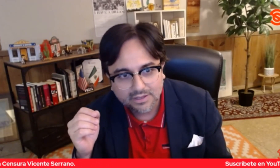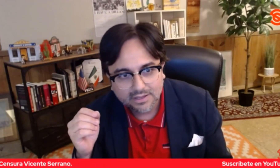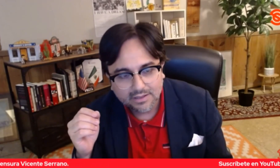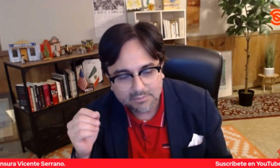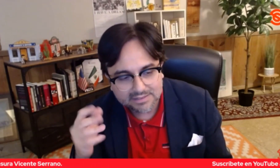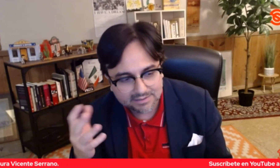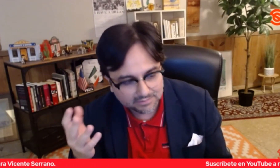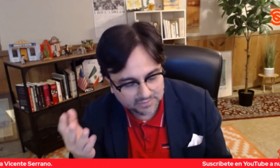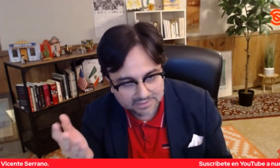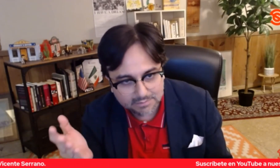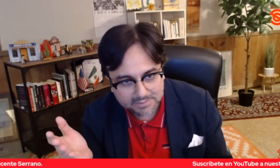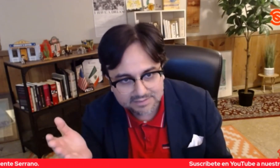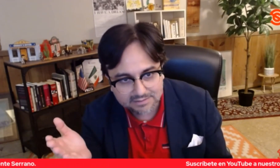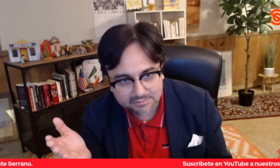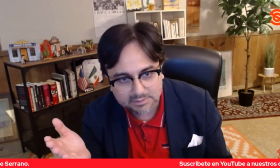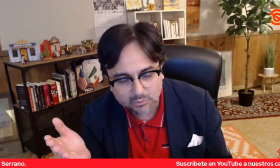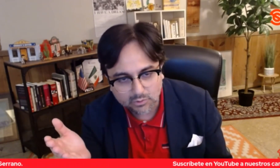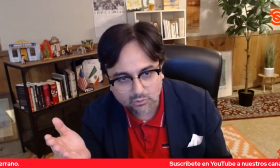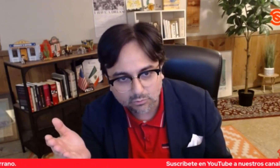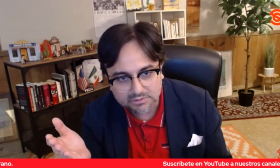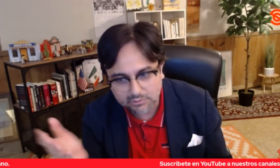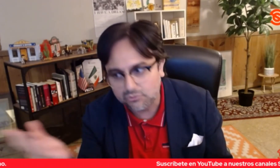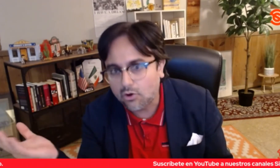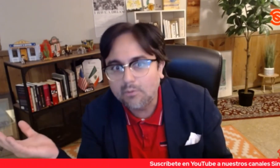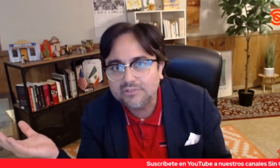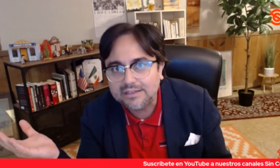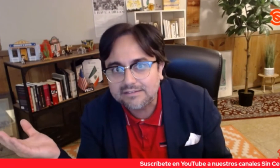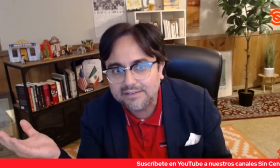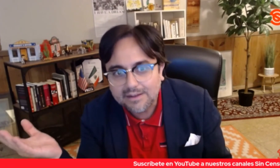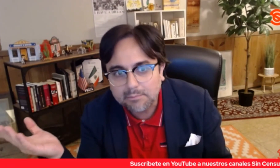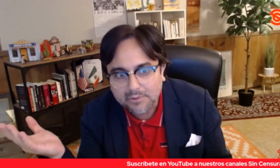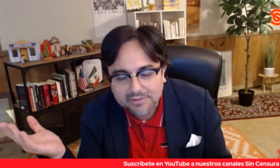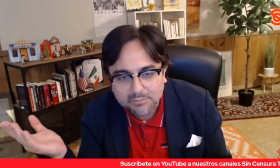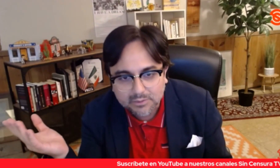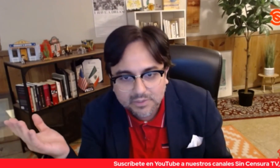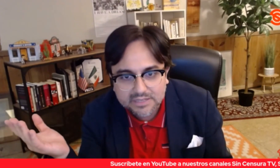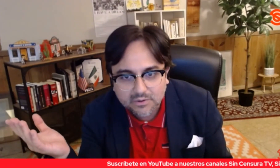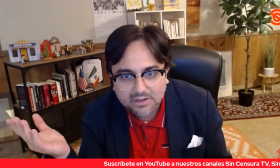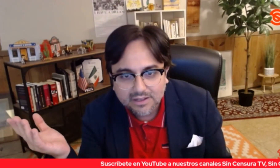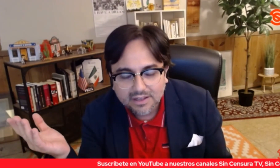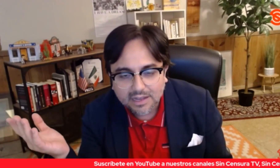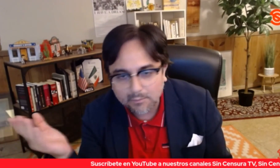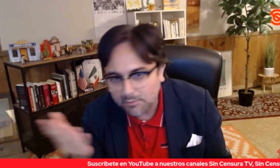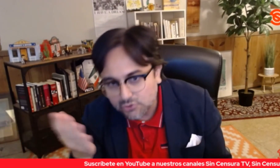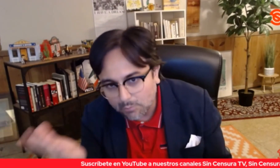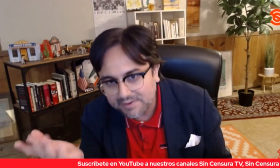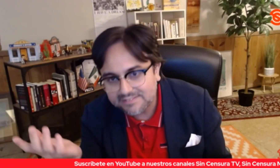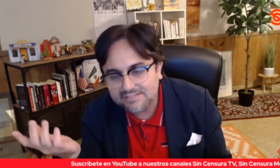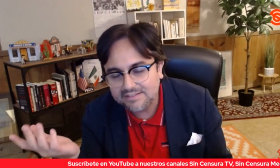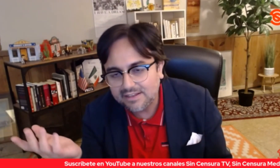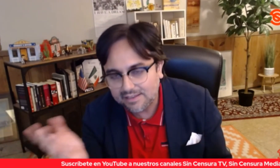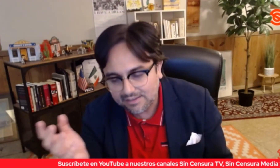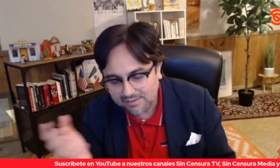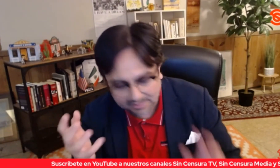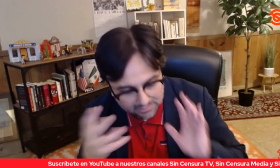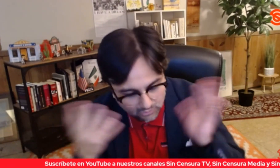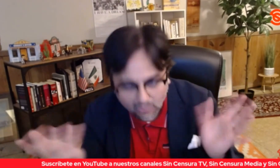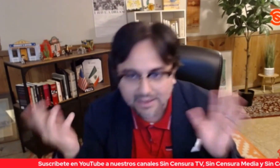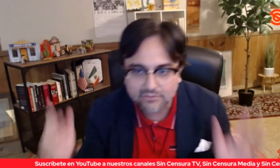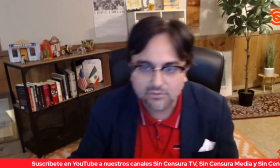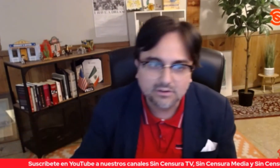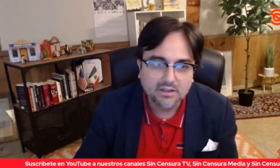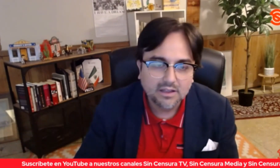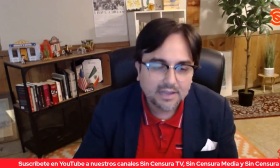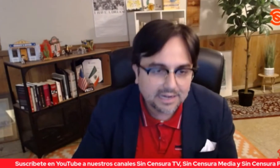medios, mientras efectivamente han disminuido los homicidios, no como se quisiera, pero han disminuido. Aprovechó para insistir en que en